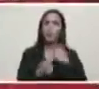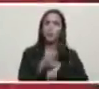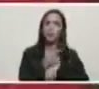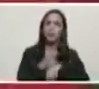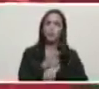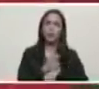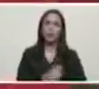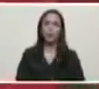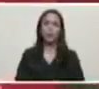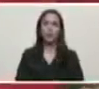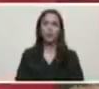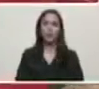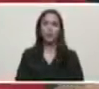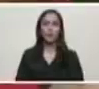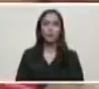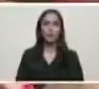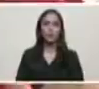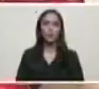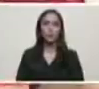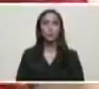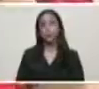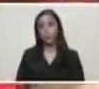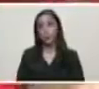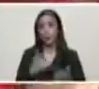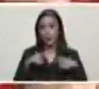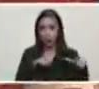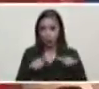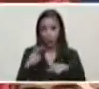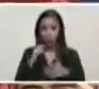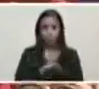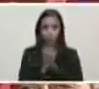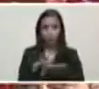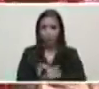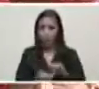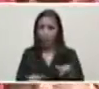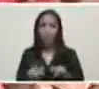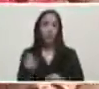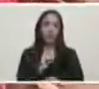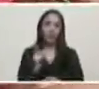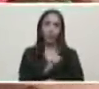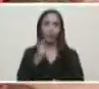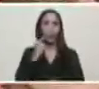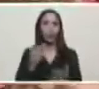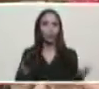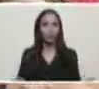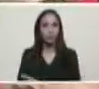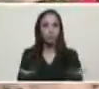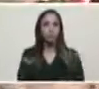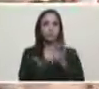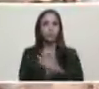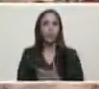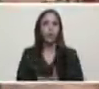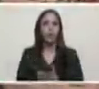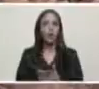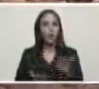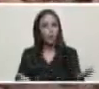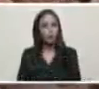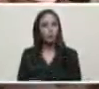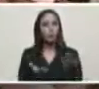vez a su vez todo esto no llega aquí nosotros apostamos a la perdón a la